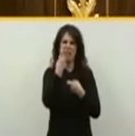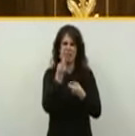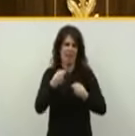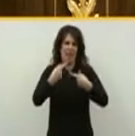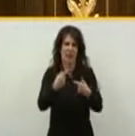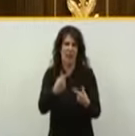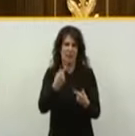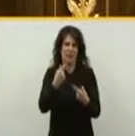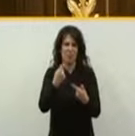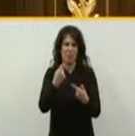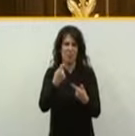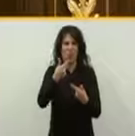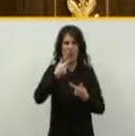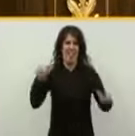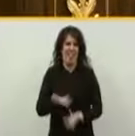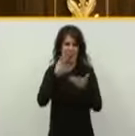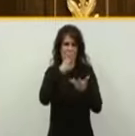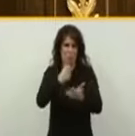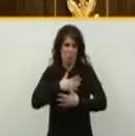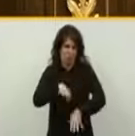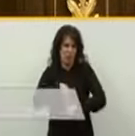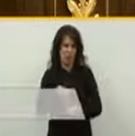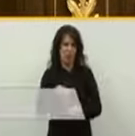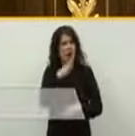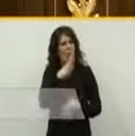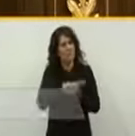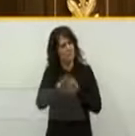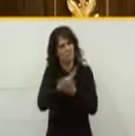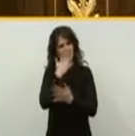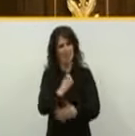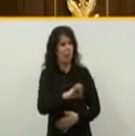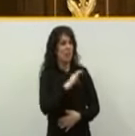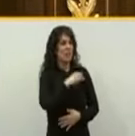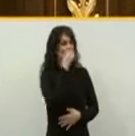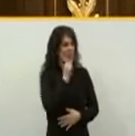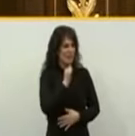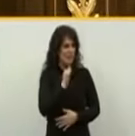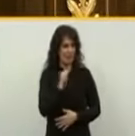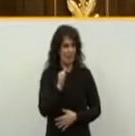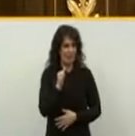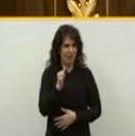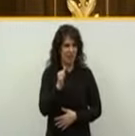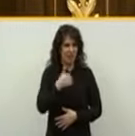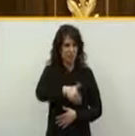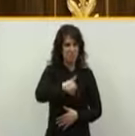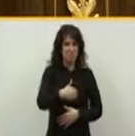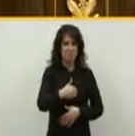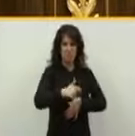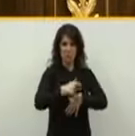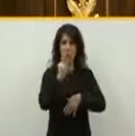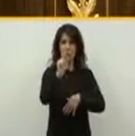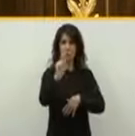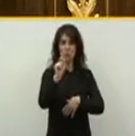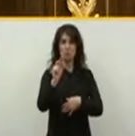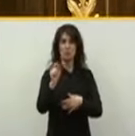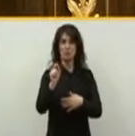toca. Hablando ahora en serio, señor Sánchez, me temo que dentro de unos minutos se va a consumar, y lo